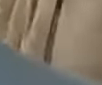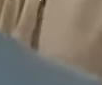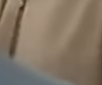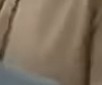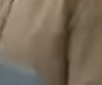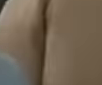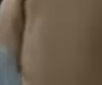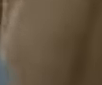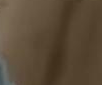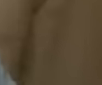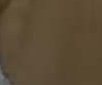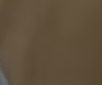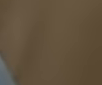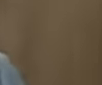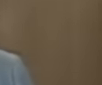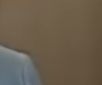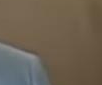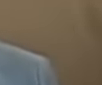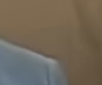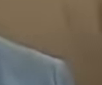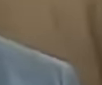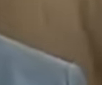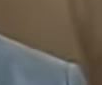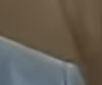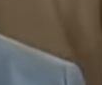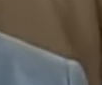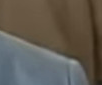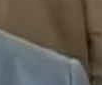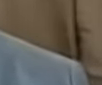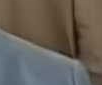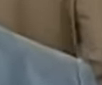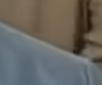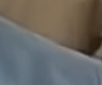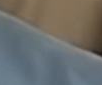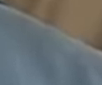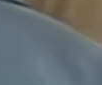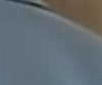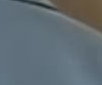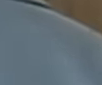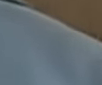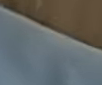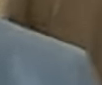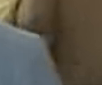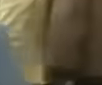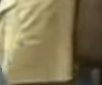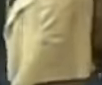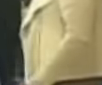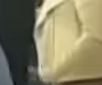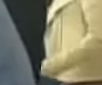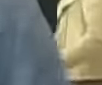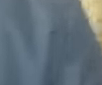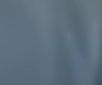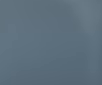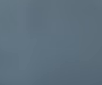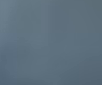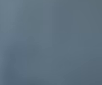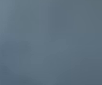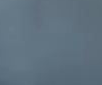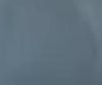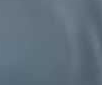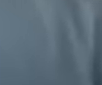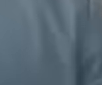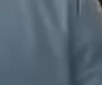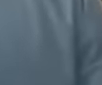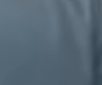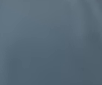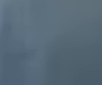diálogo, que uno de los objetivos centrales es seguir construyendo esos caminos, hacia referencia a la recuperación económica y cómo ha